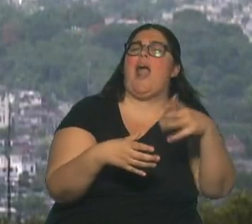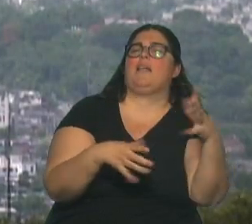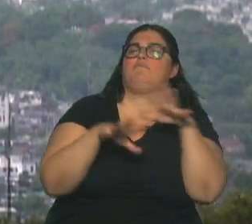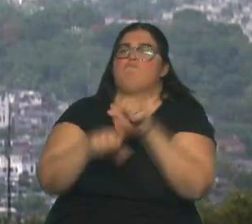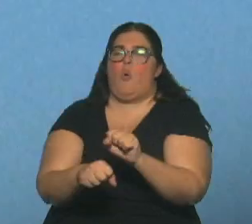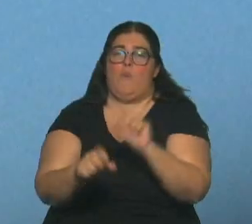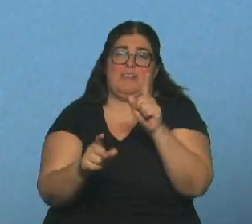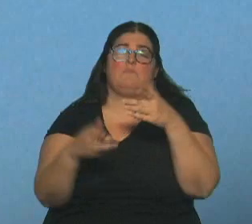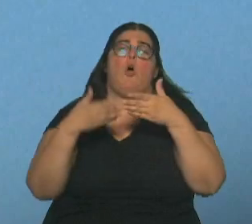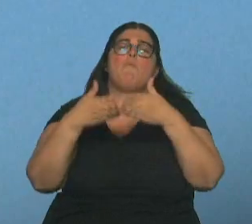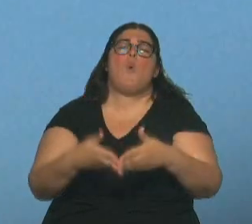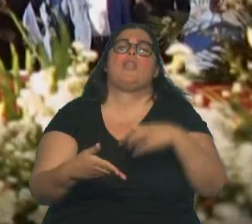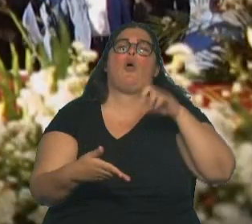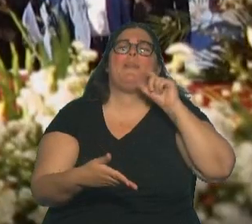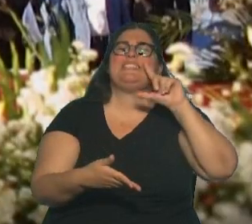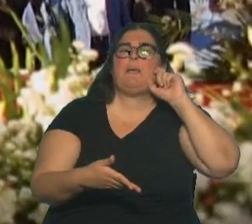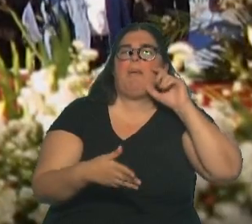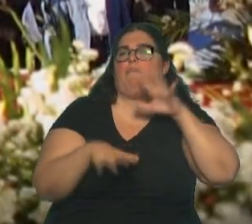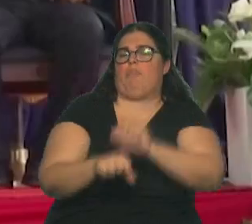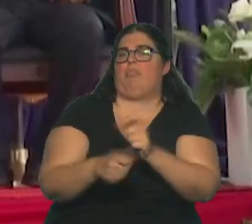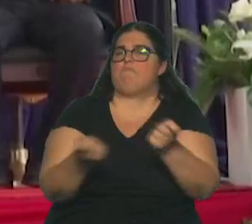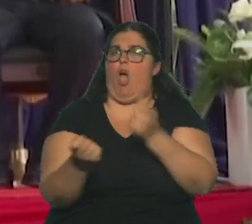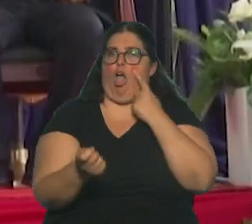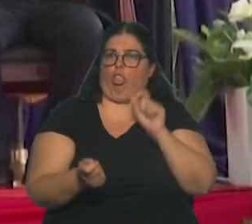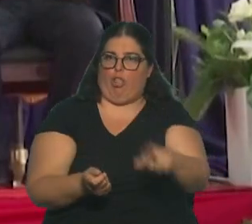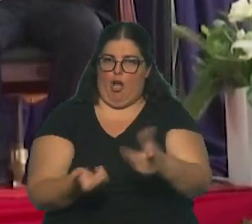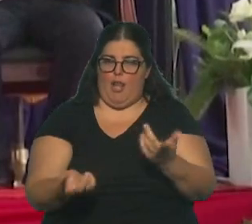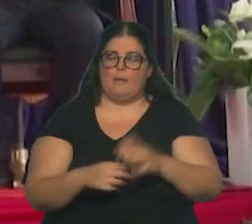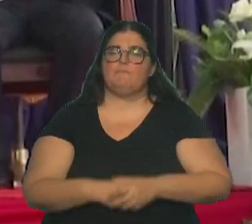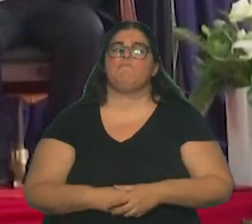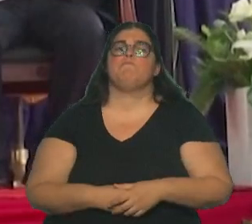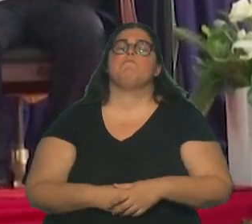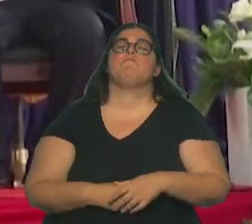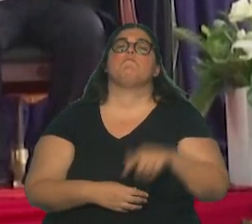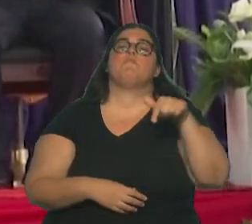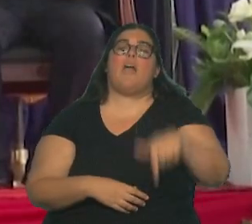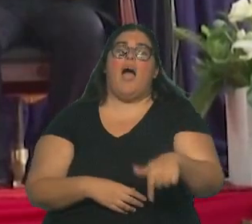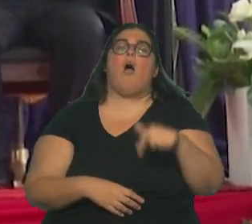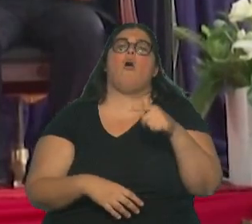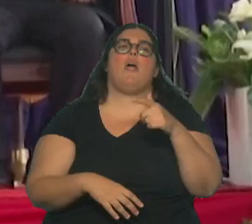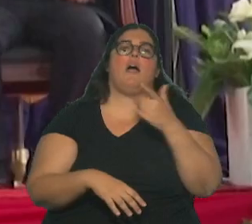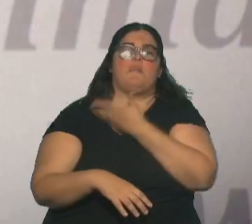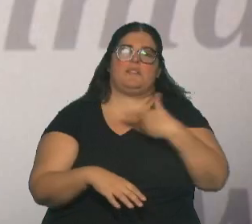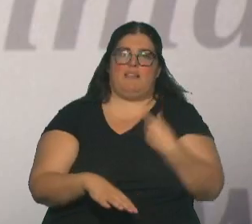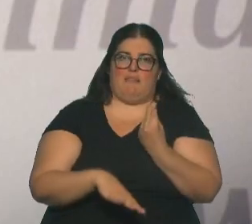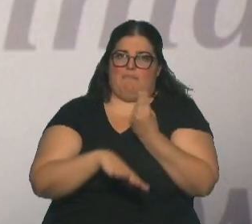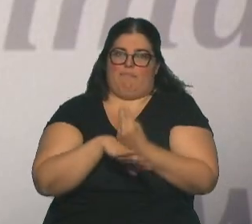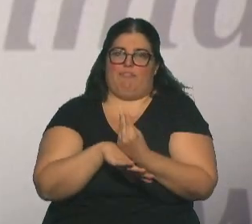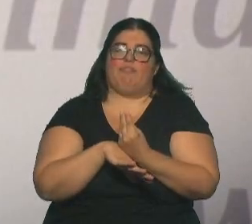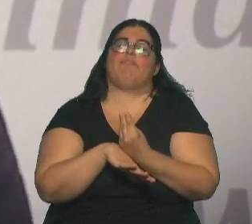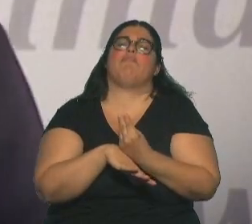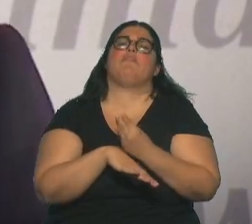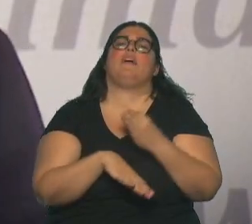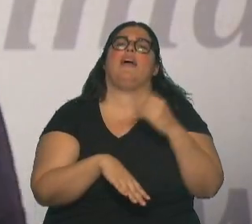capital, Puerto Príncipe. Desde el magnicidio, el país está gobernado por el cada vez más débil e impopular primer ministro